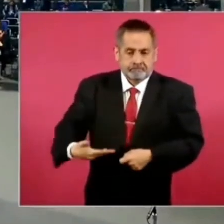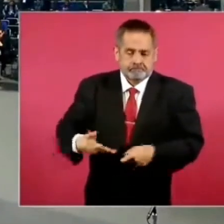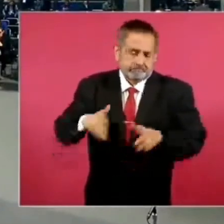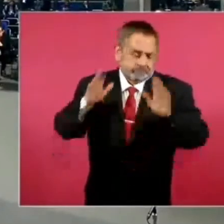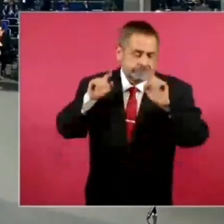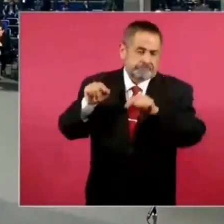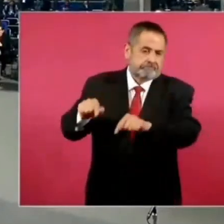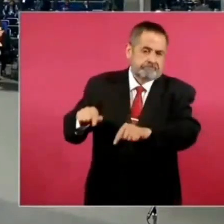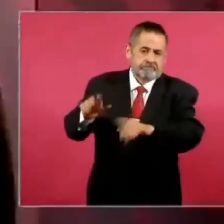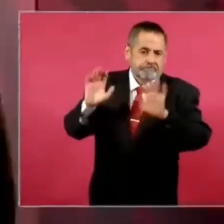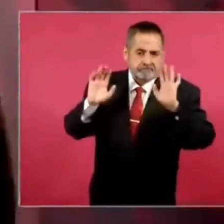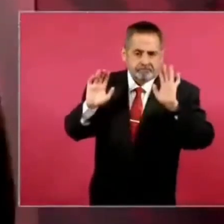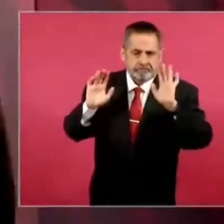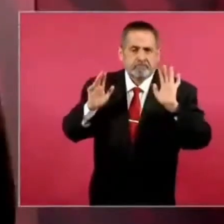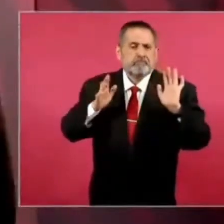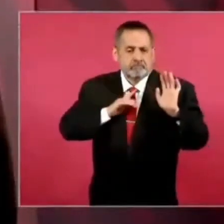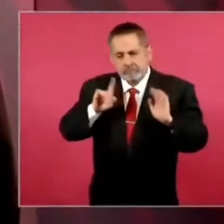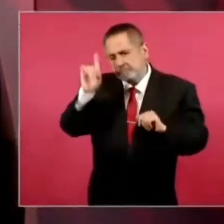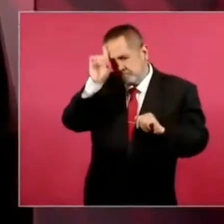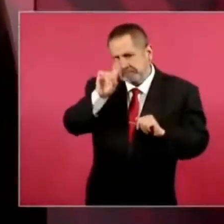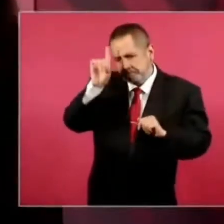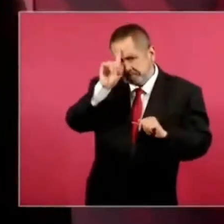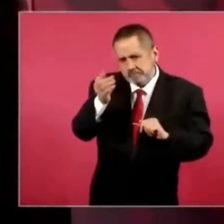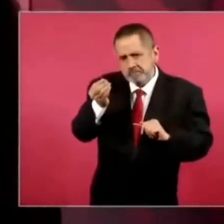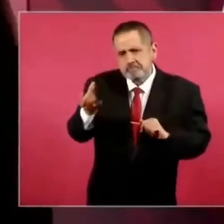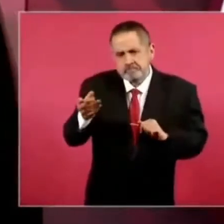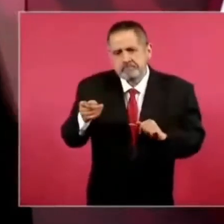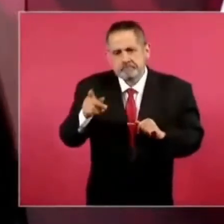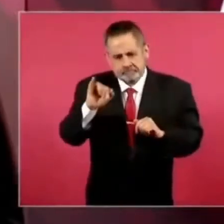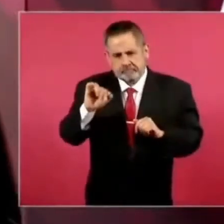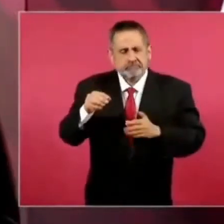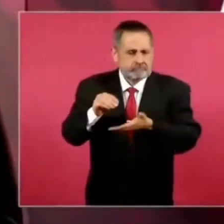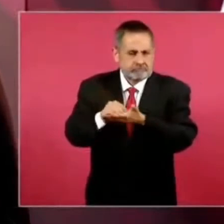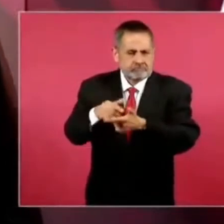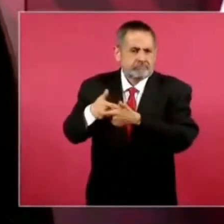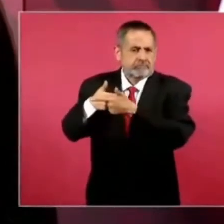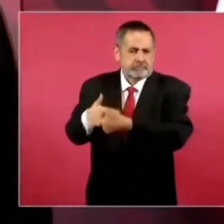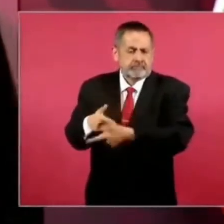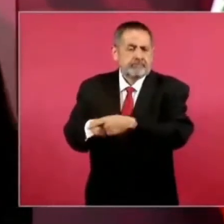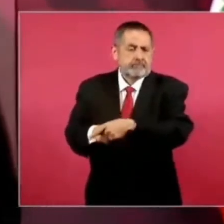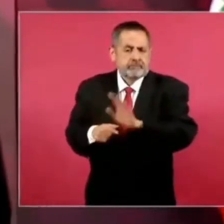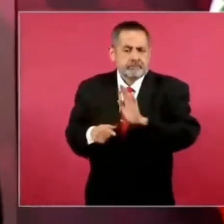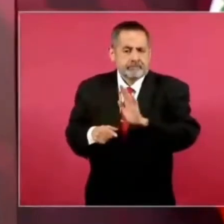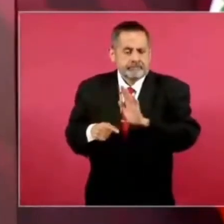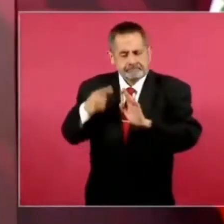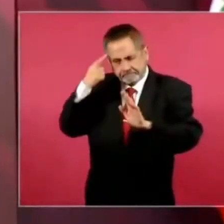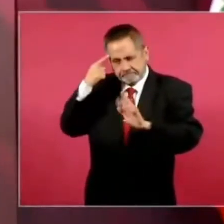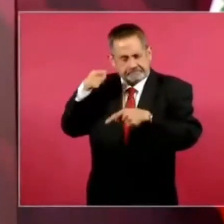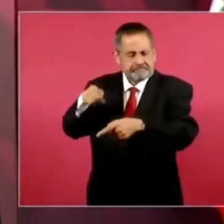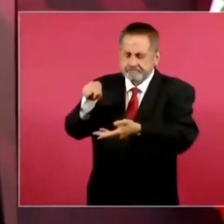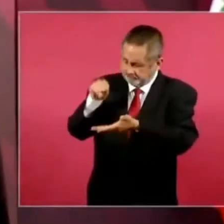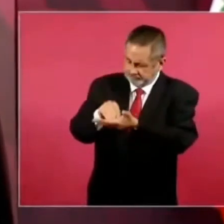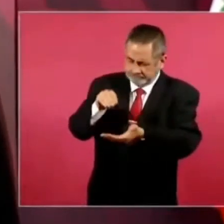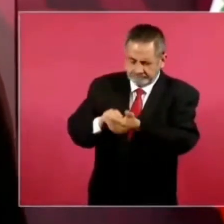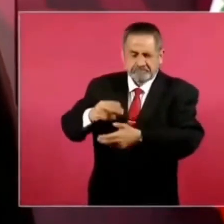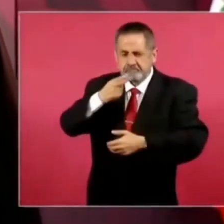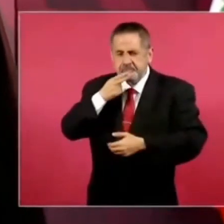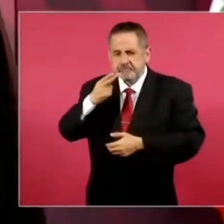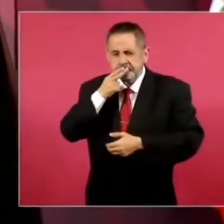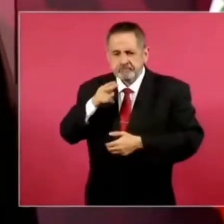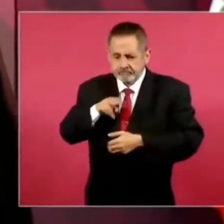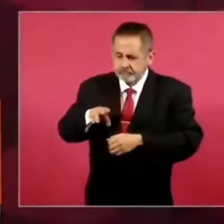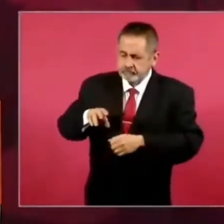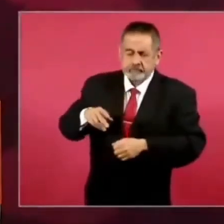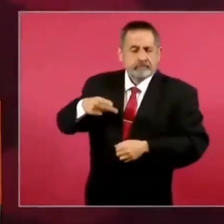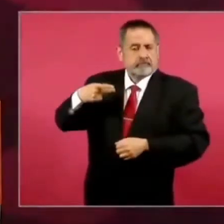bueno, yo sí le recomendaría que siguieran apostando a la